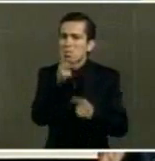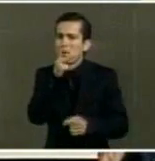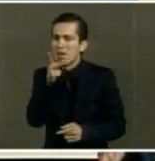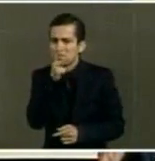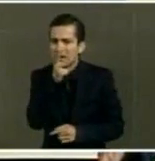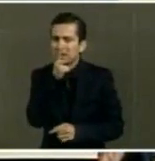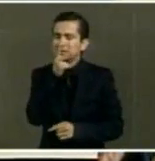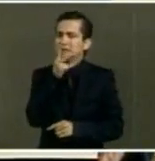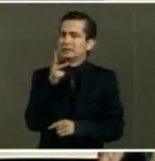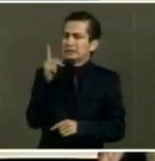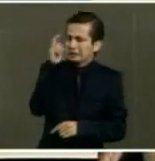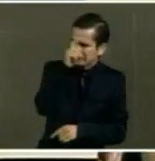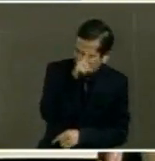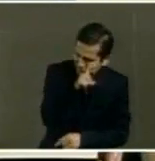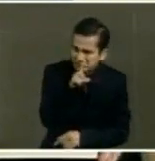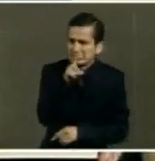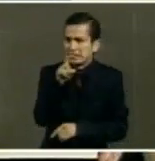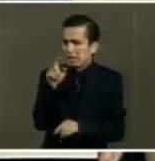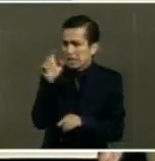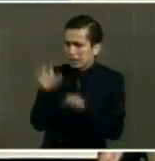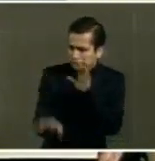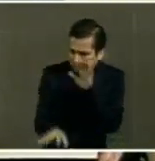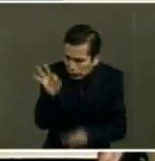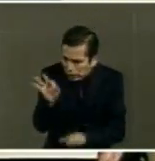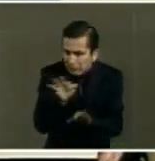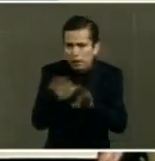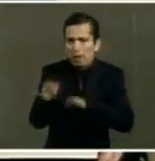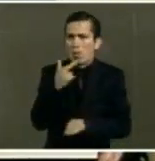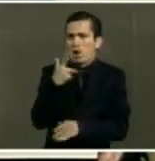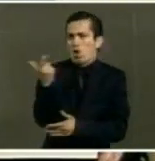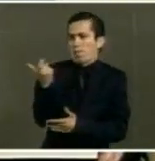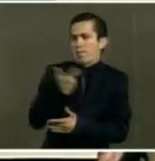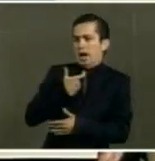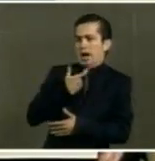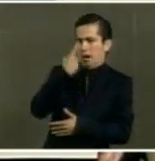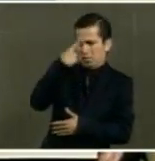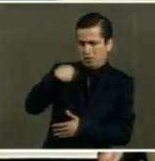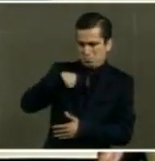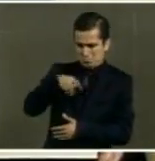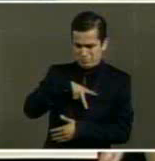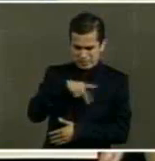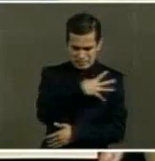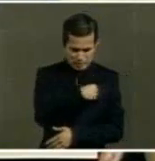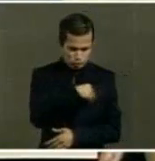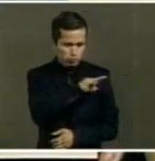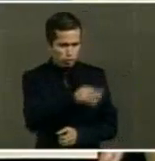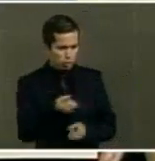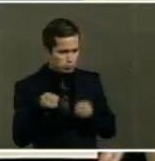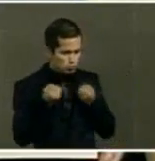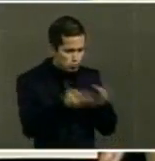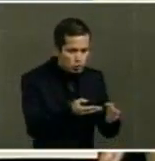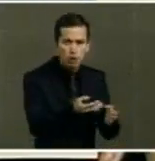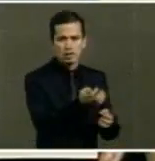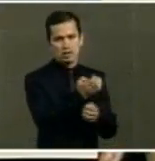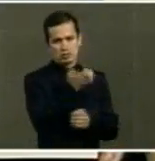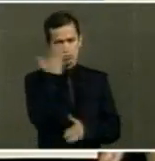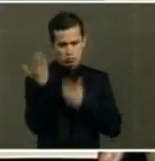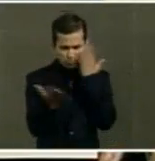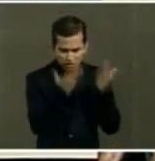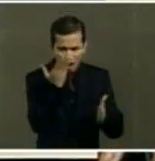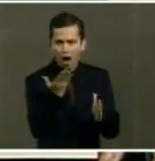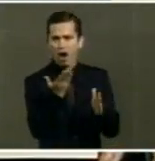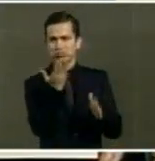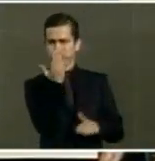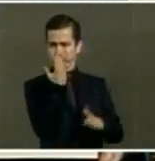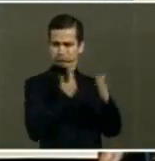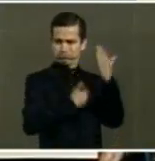empleo mejor pagado, uno que les permita brindar a sus hijos la oportunidad de estudiar y de progresar.